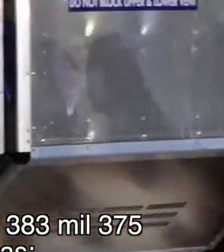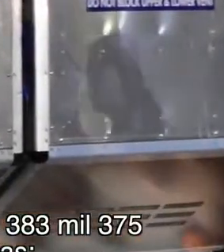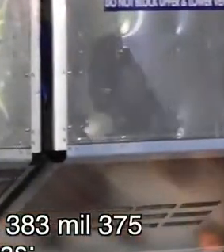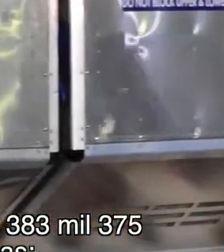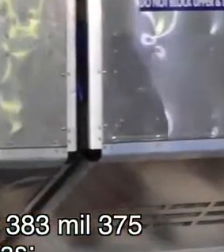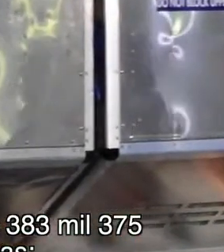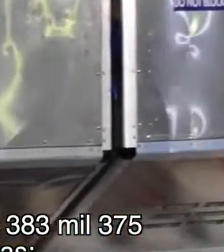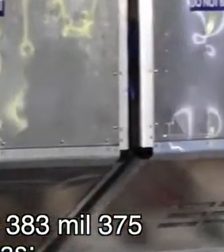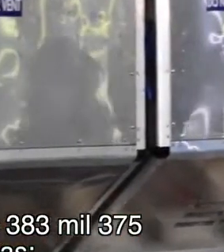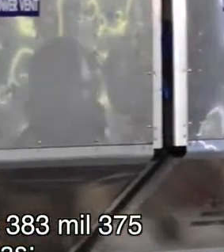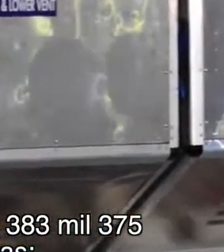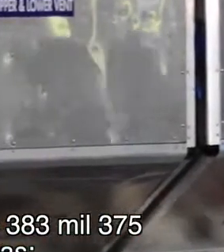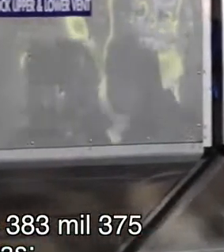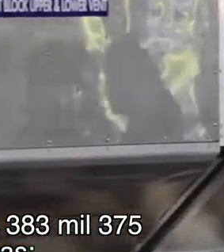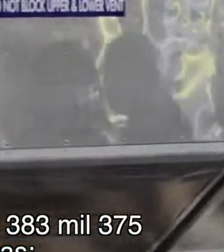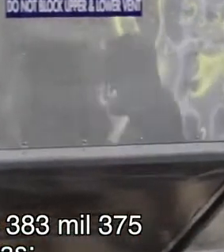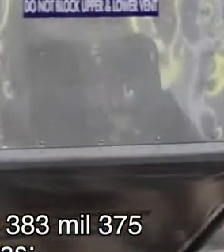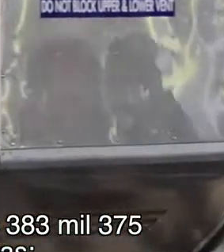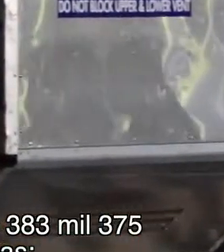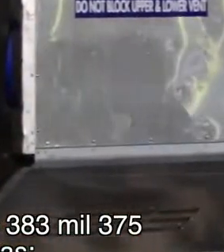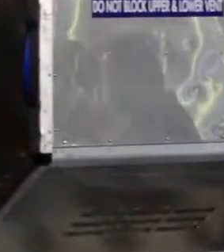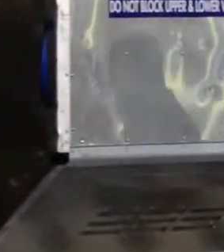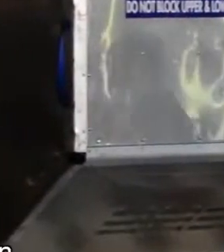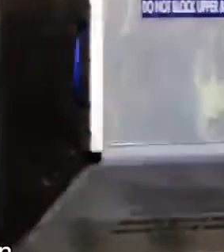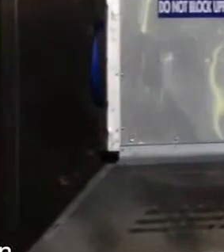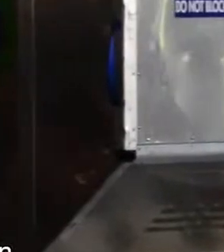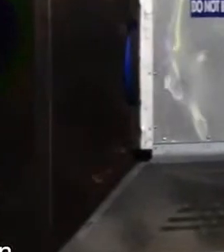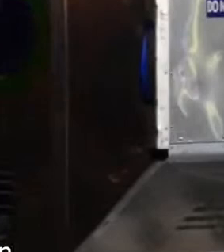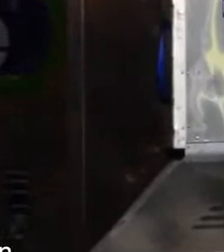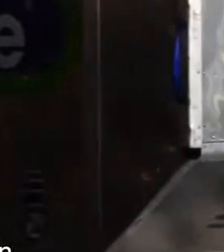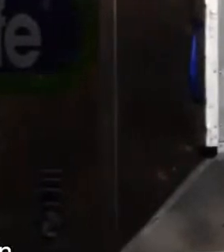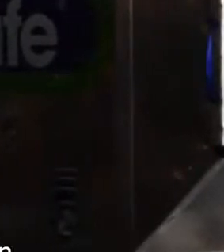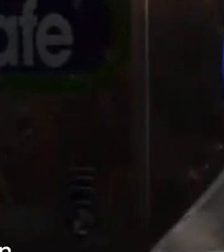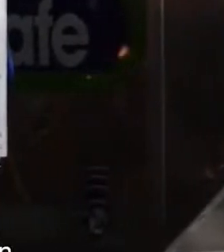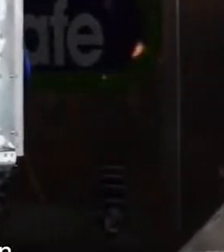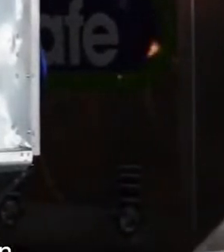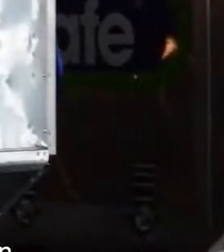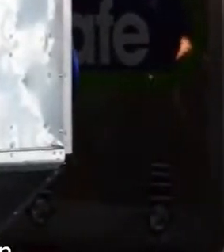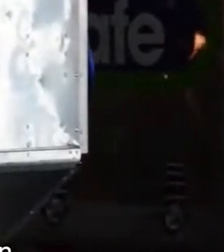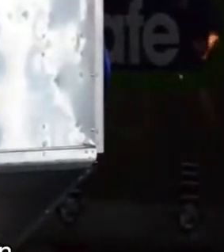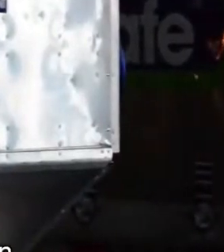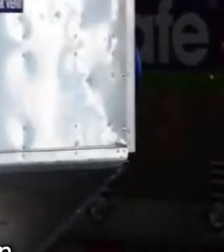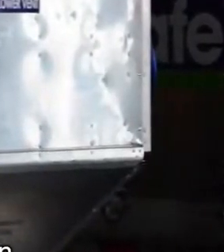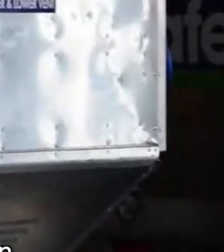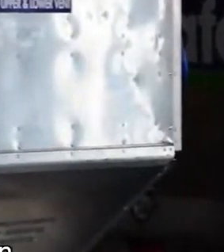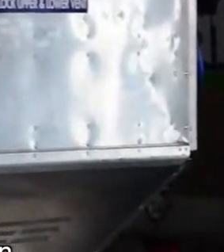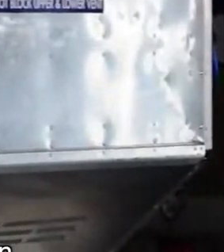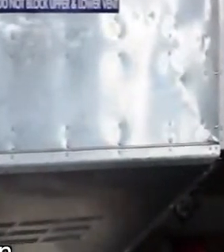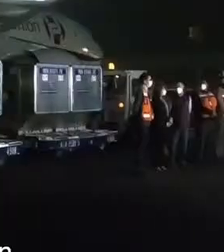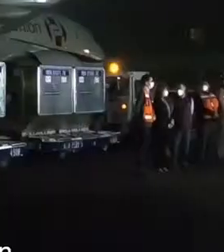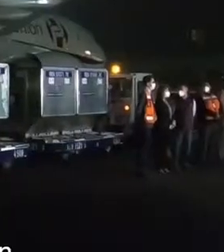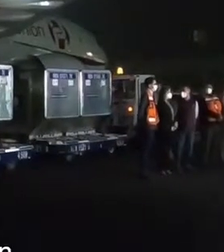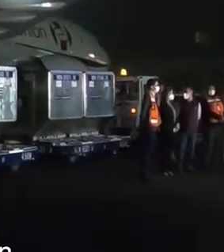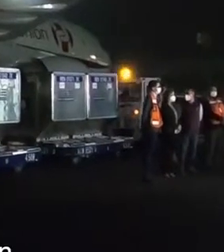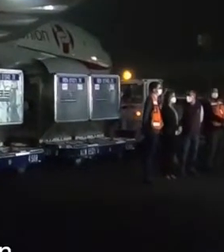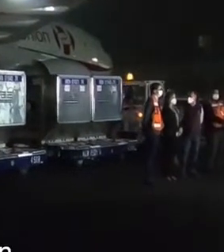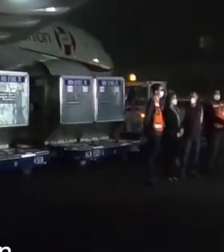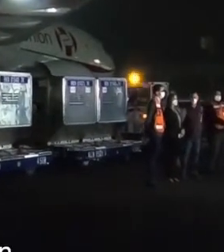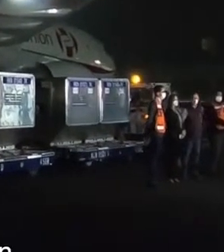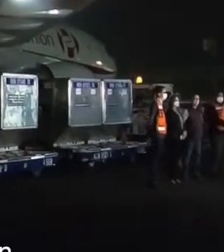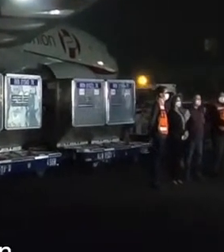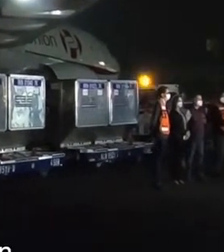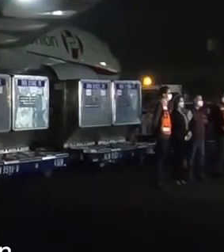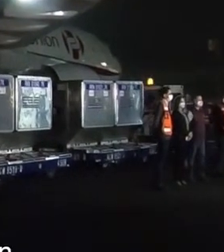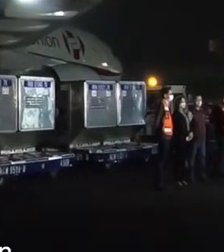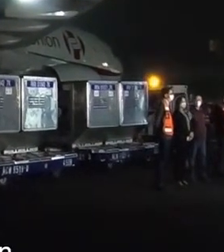11.383.375 dosis de vacunas envasadas de las farmacéuticas Pfizer-BioNTech, AstraZeneca, Sinovac,